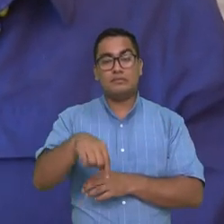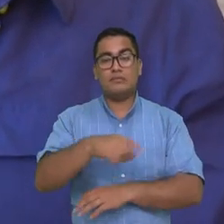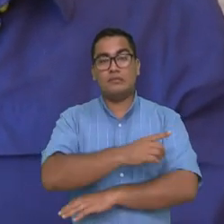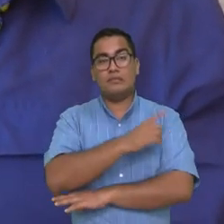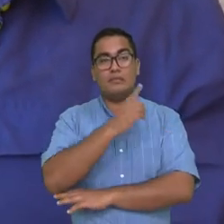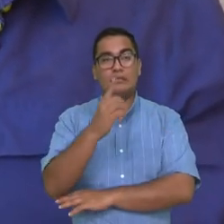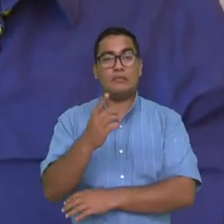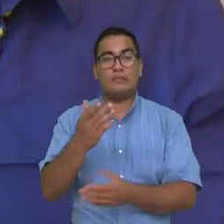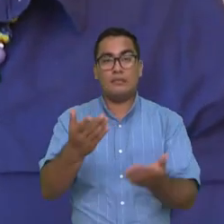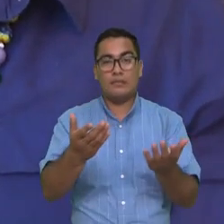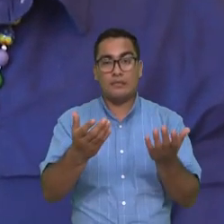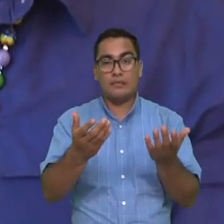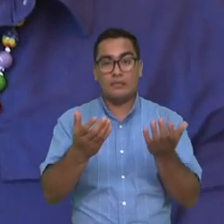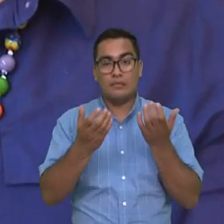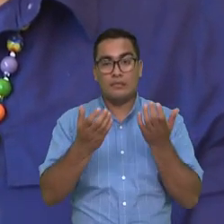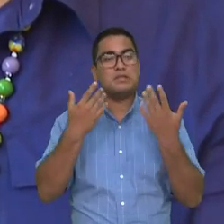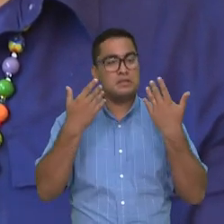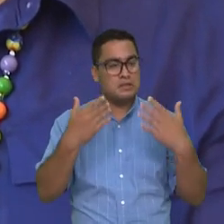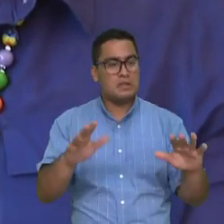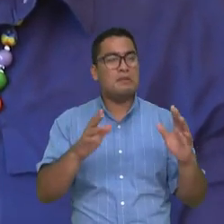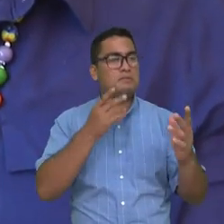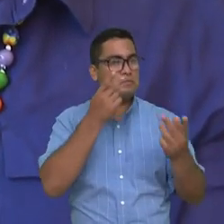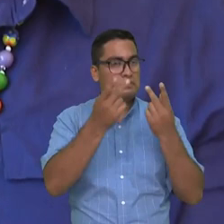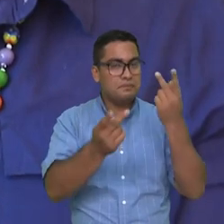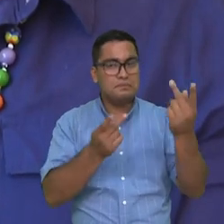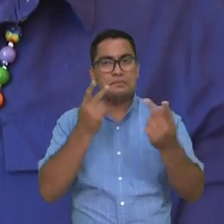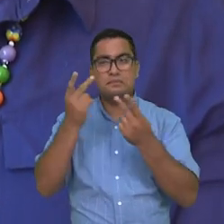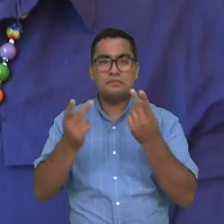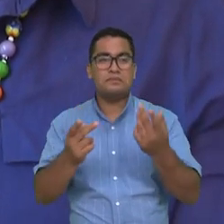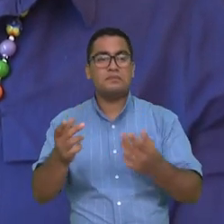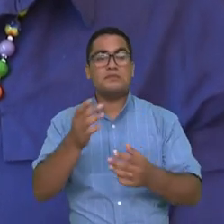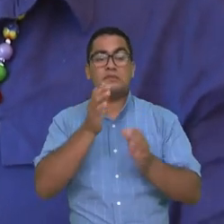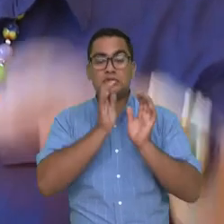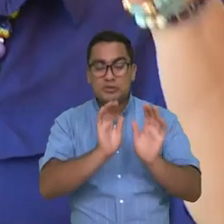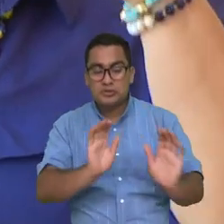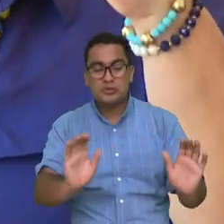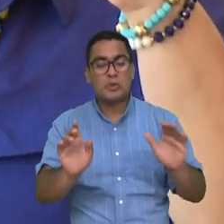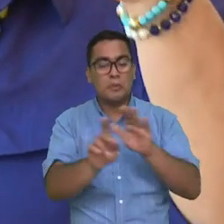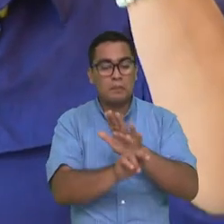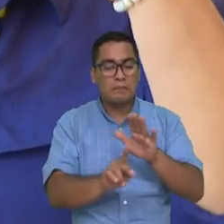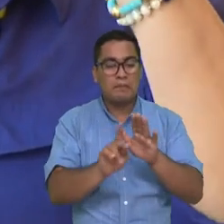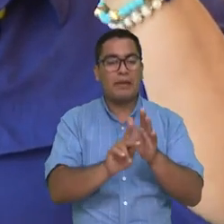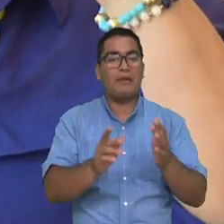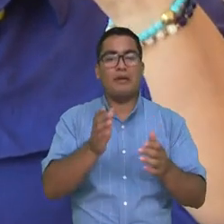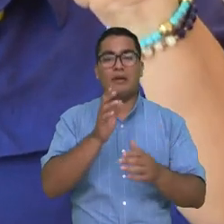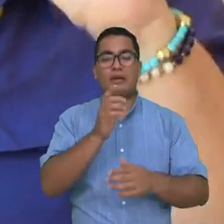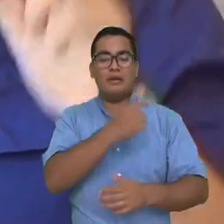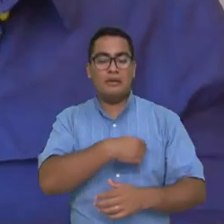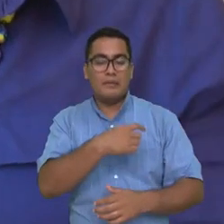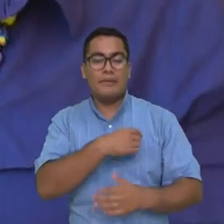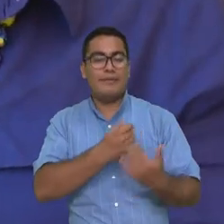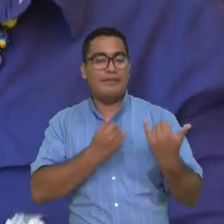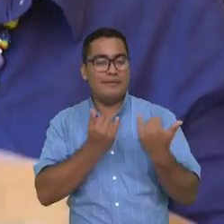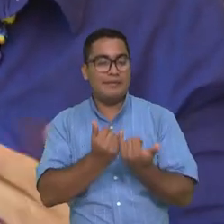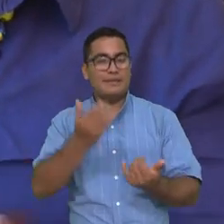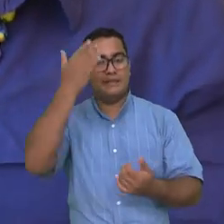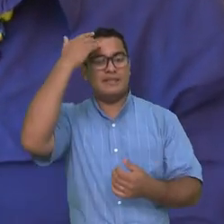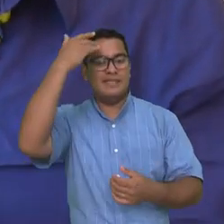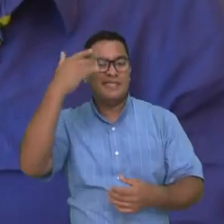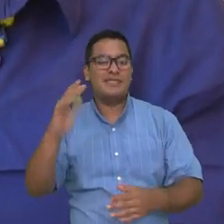nosotros que hemos visitado algunos centros de estudio y los niños desde preescolar ya están dominando, ya están trabajando el tema